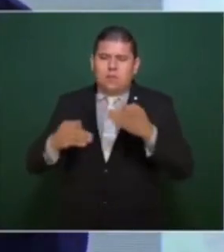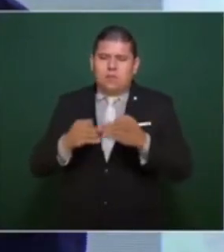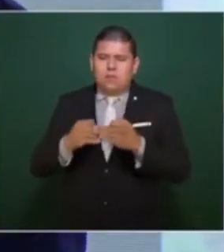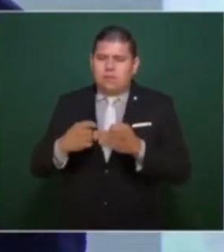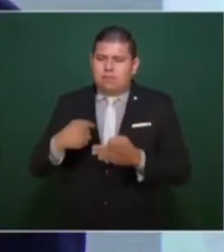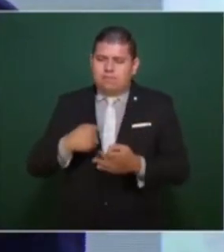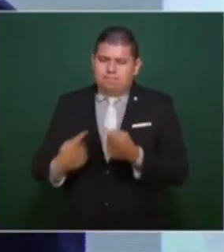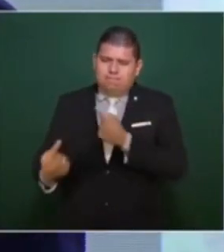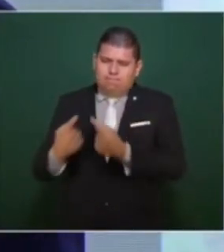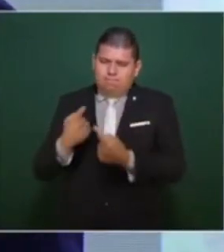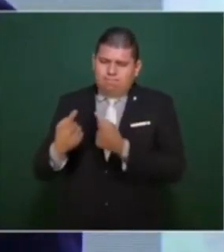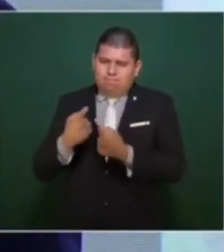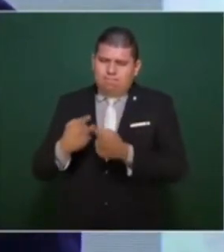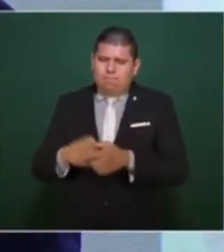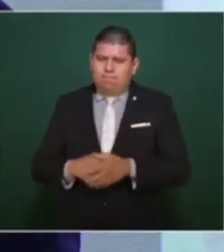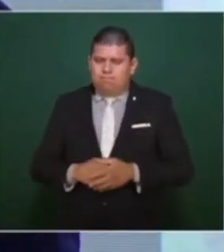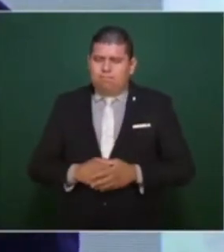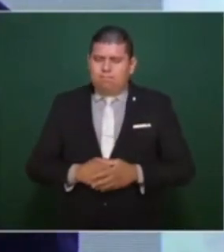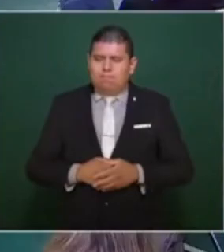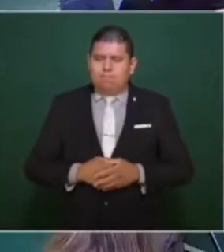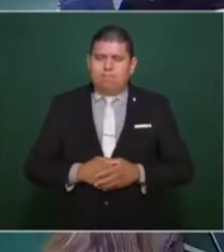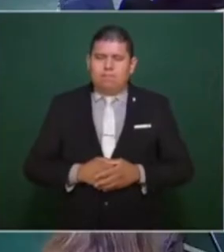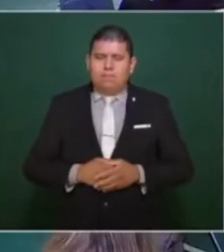contrarios a nosotros.